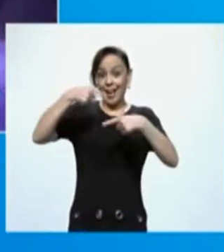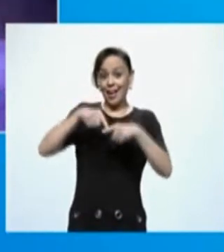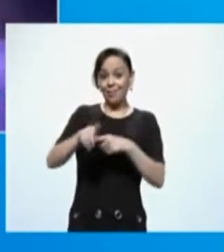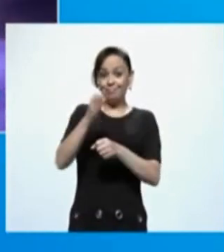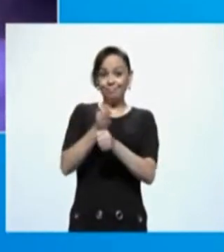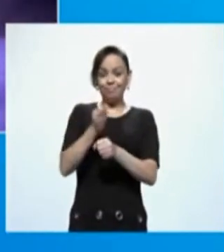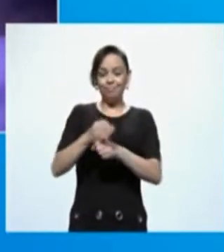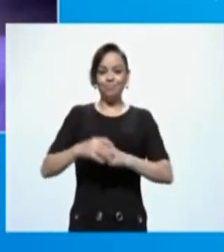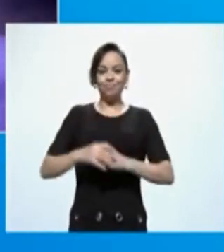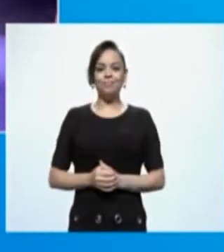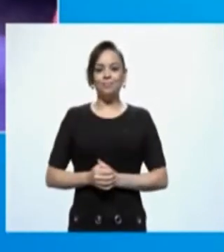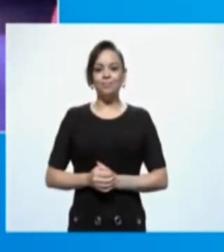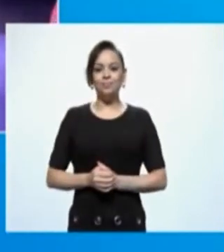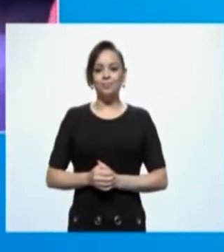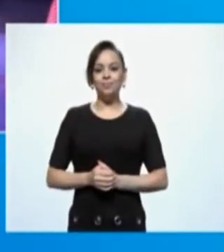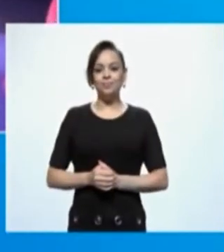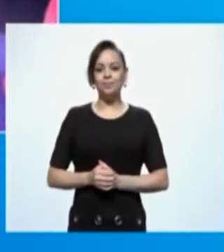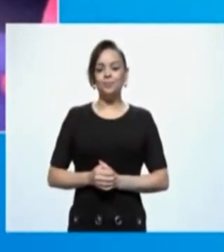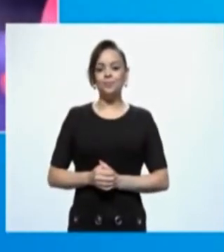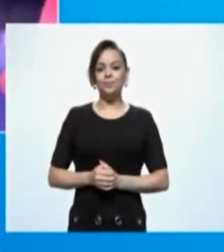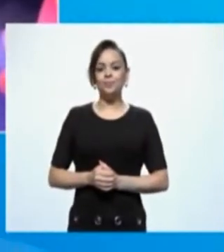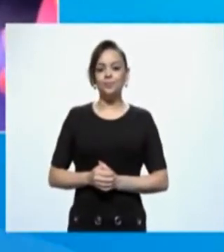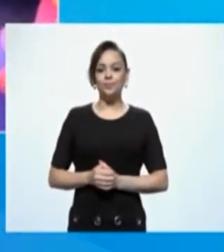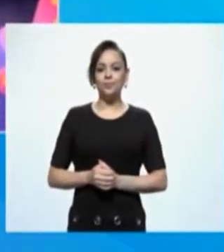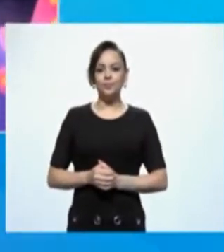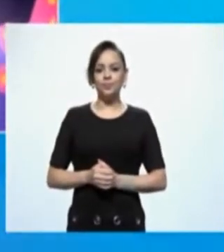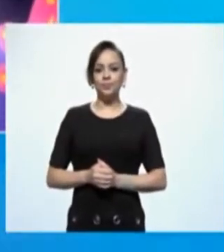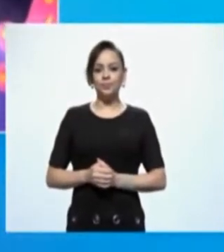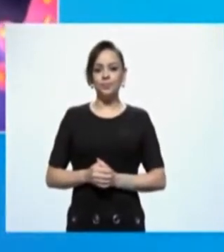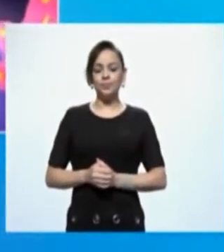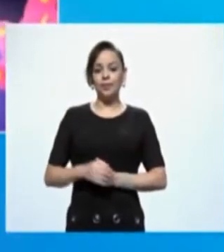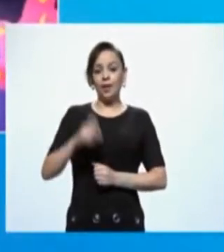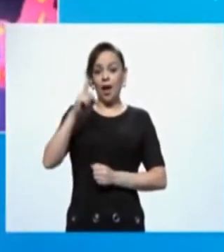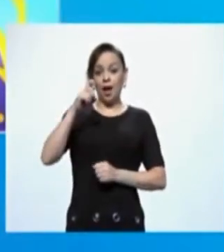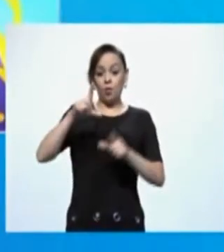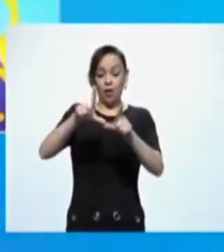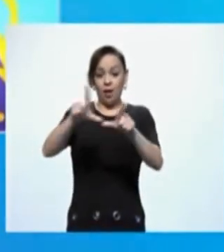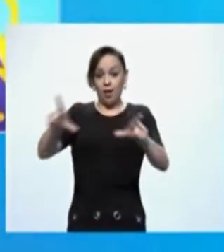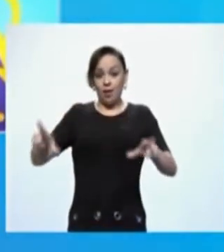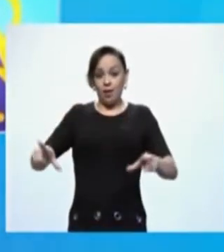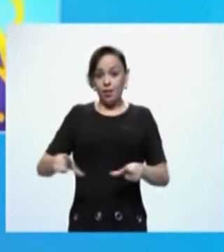Al monstruo de la laguna